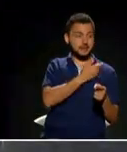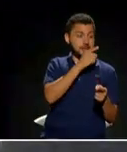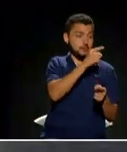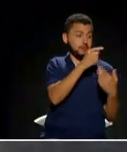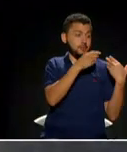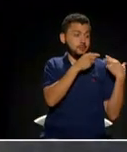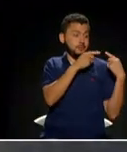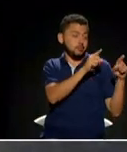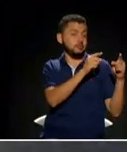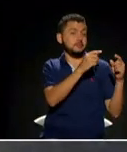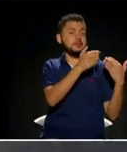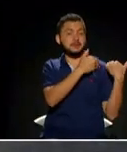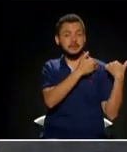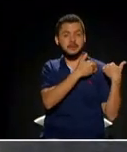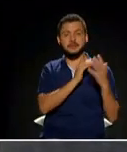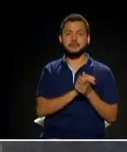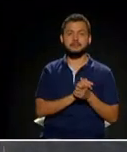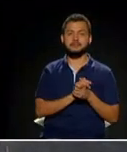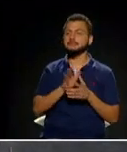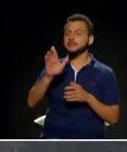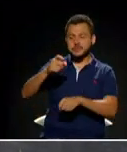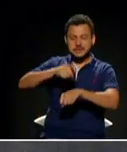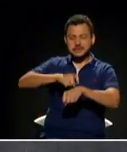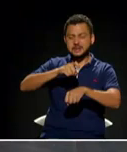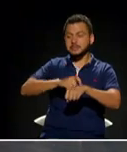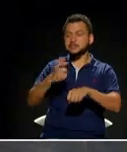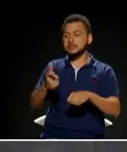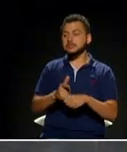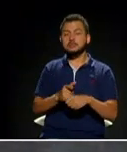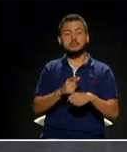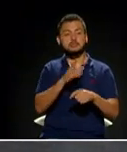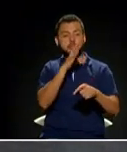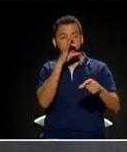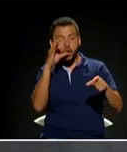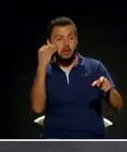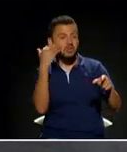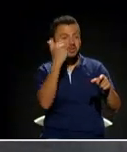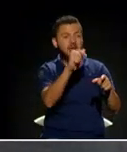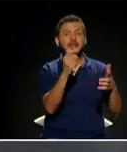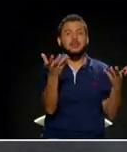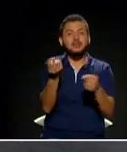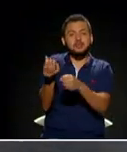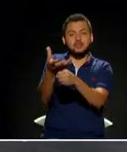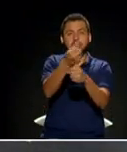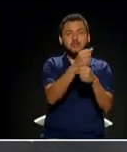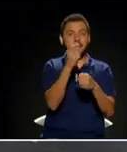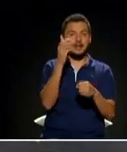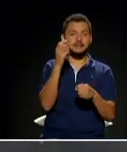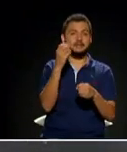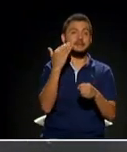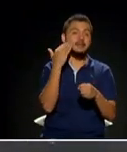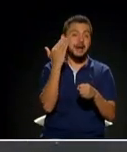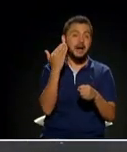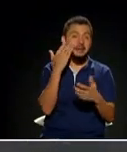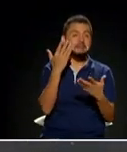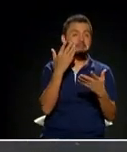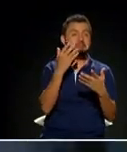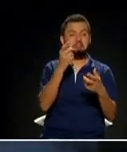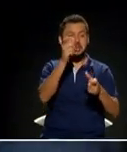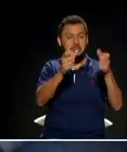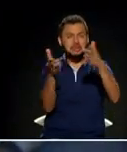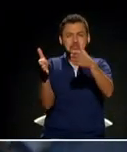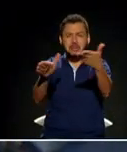tiempo candidato la respuesta entonces presupuesto de desaparecidos y unión en el gobierno son muy valiosas todas las preguntas primero